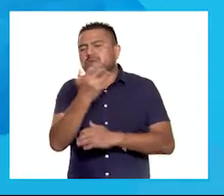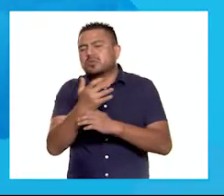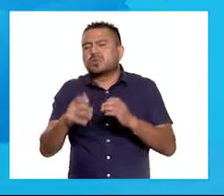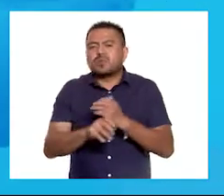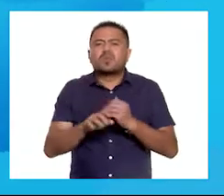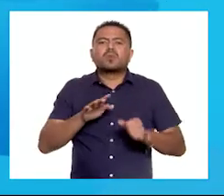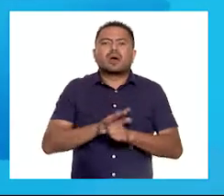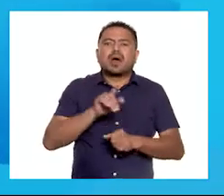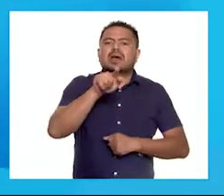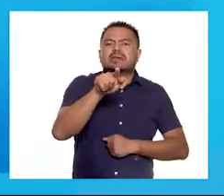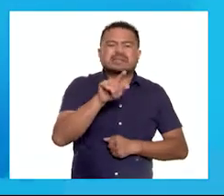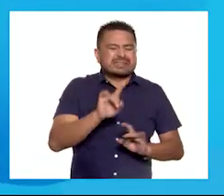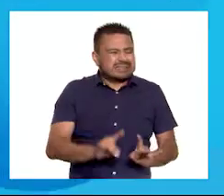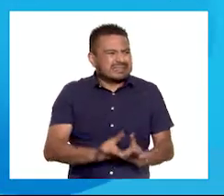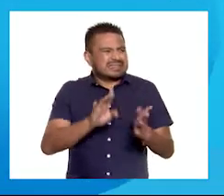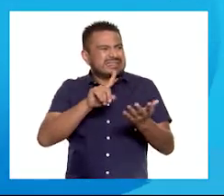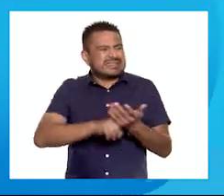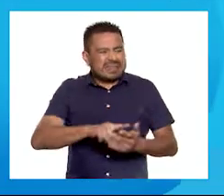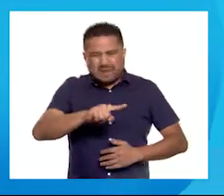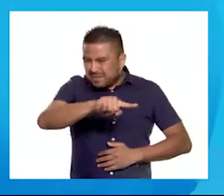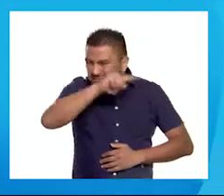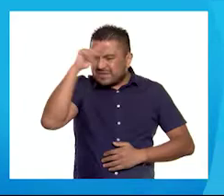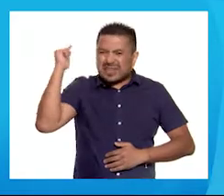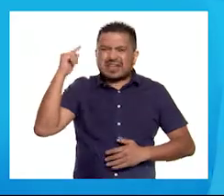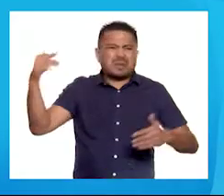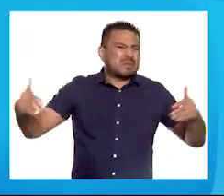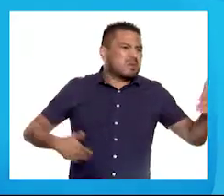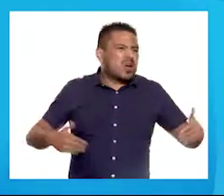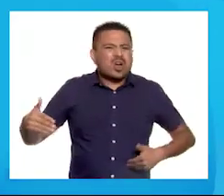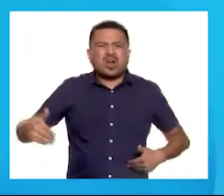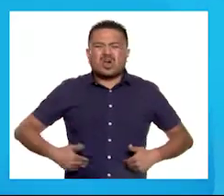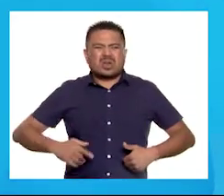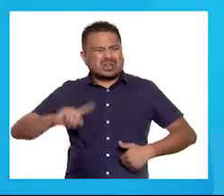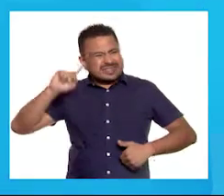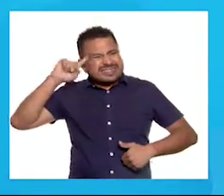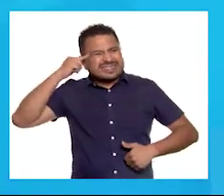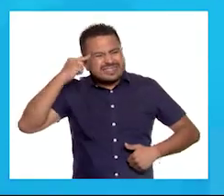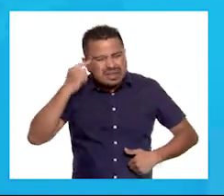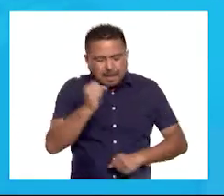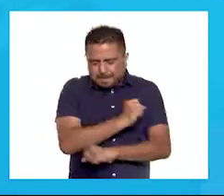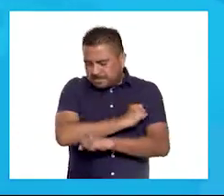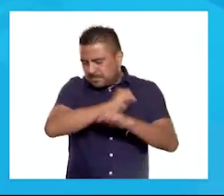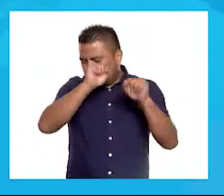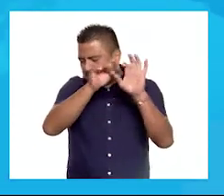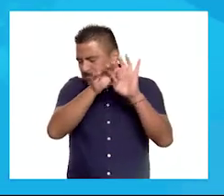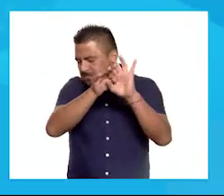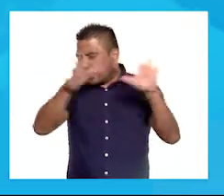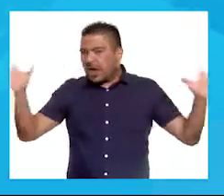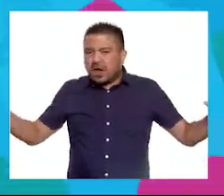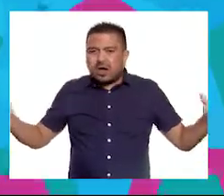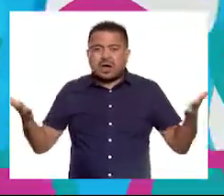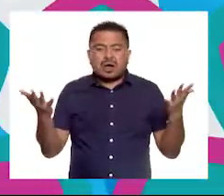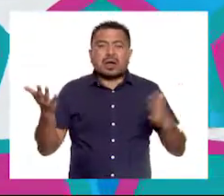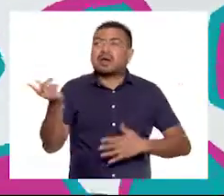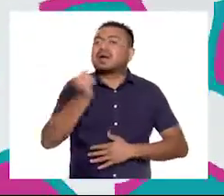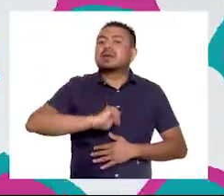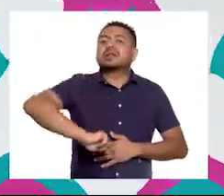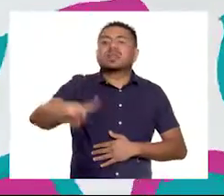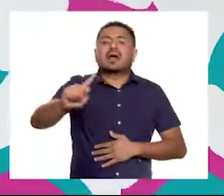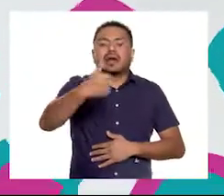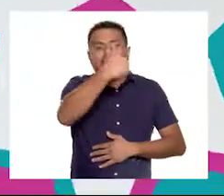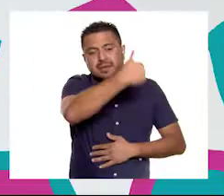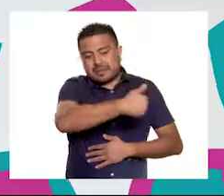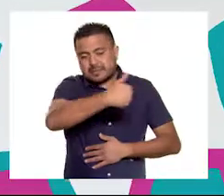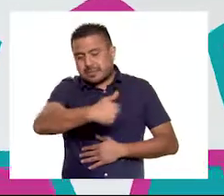situaciones que a ustedes les provoquen enfado, fastidio, enojo o furia. Oye, Isa, ¿y qué tal si a cada